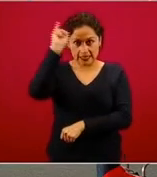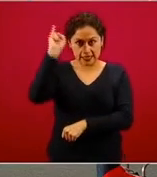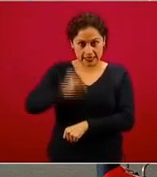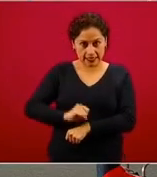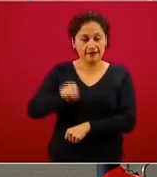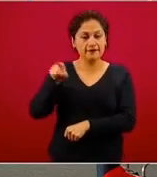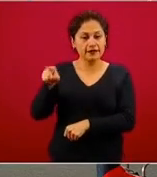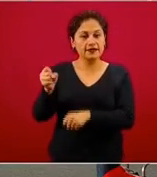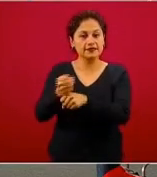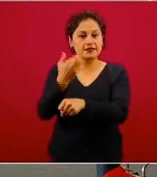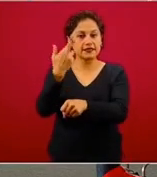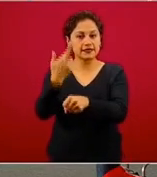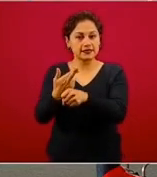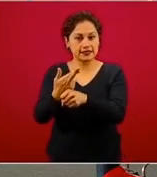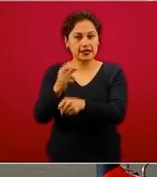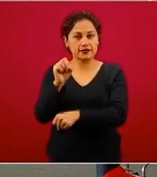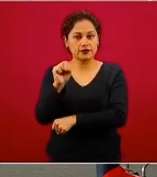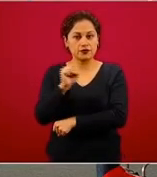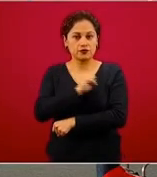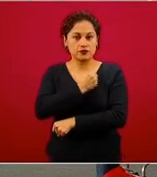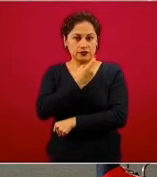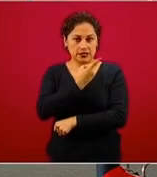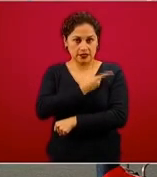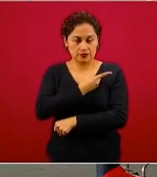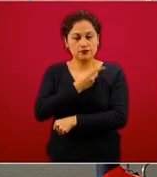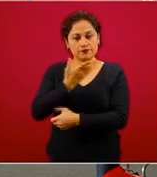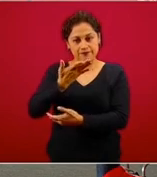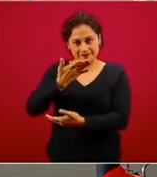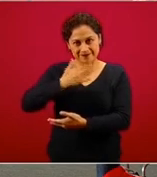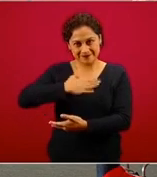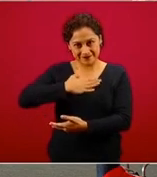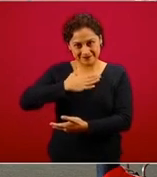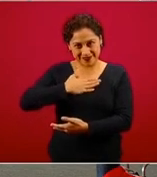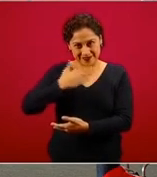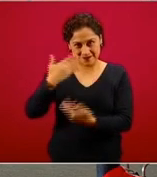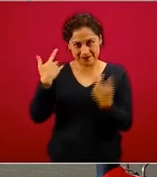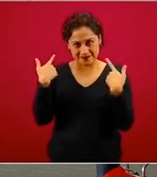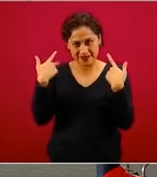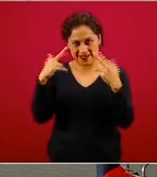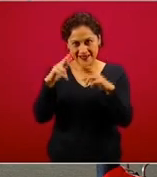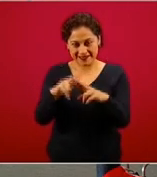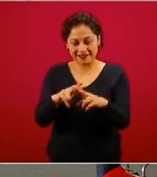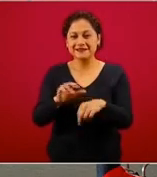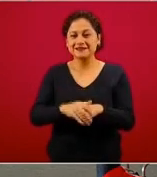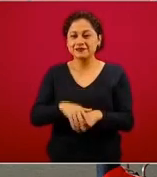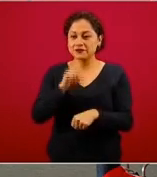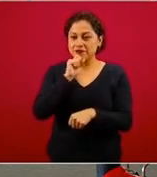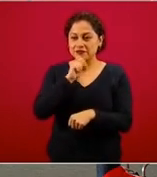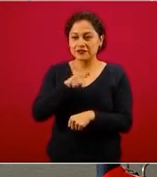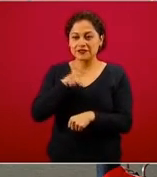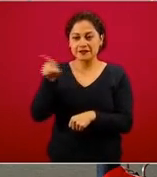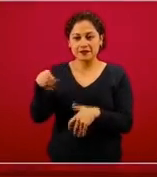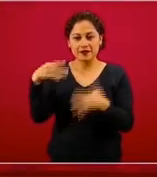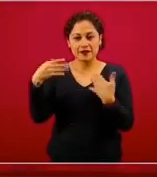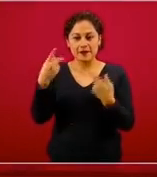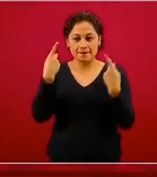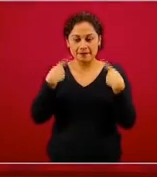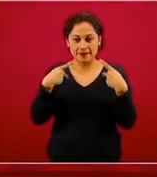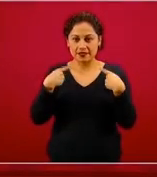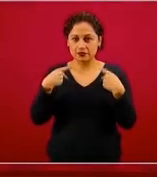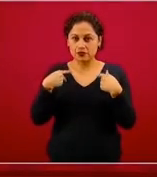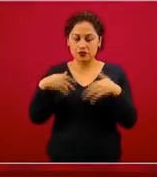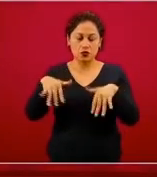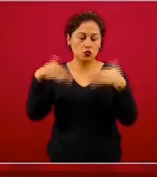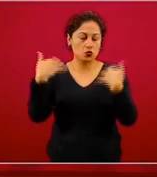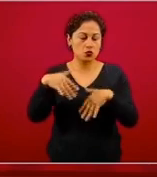Salud, boss, the pero también Secretary of Health, mi maestro but also my y teacher, uno de los inmunólogos más destacados and one del of the país y